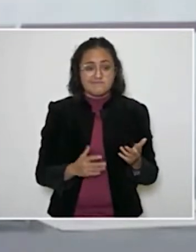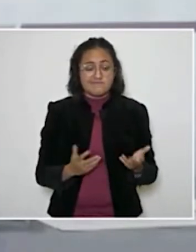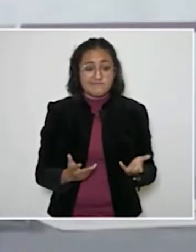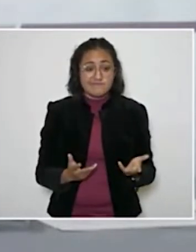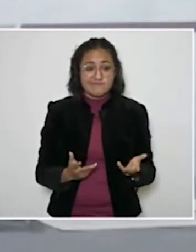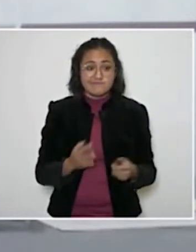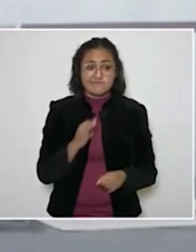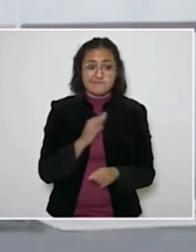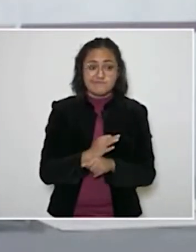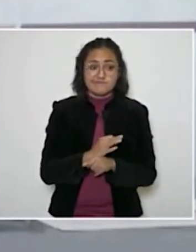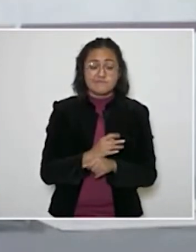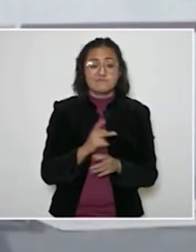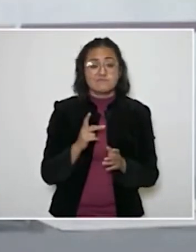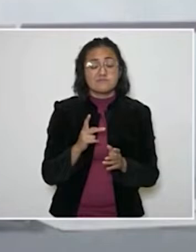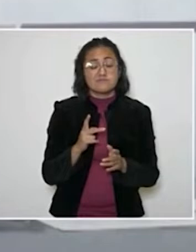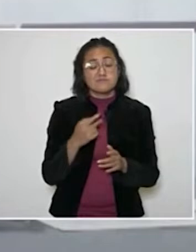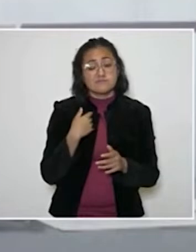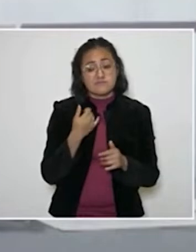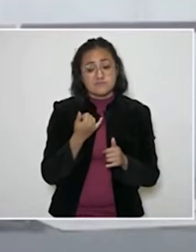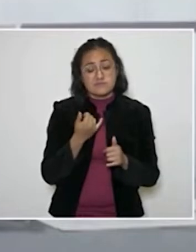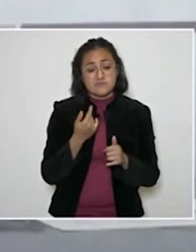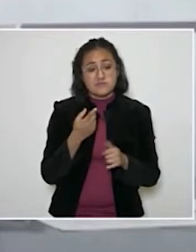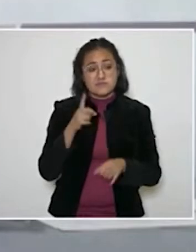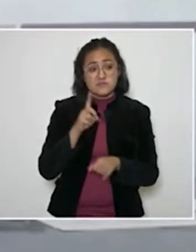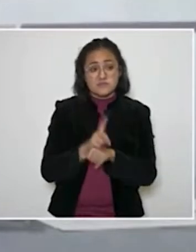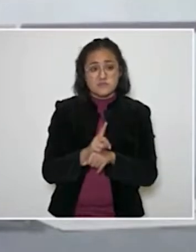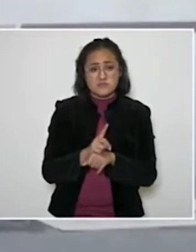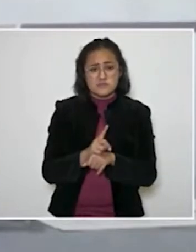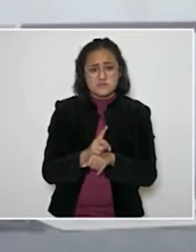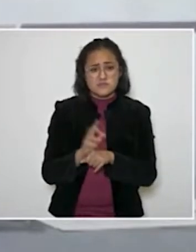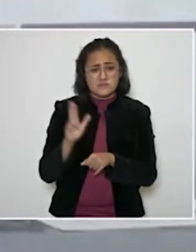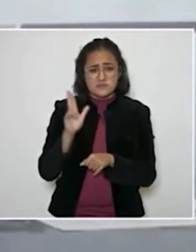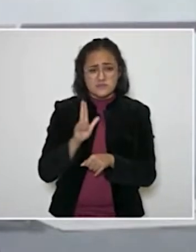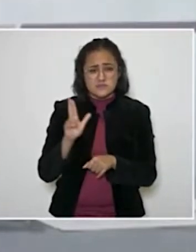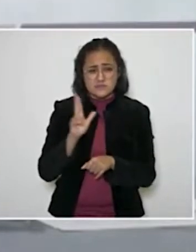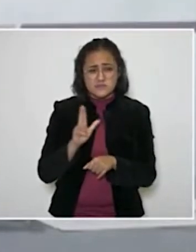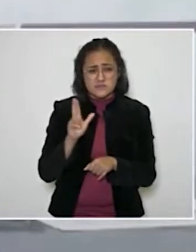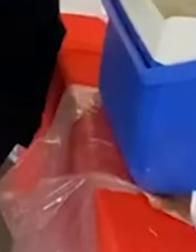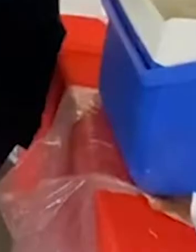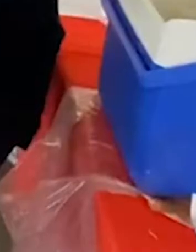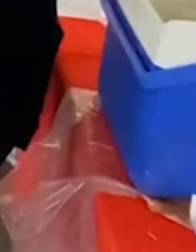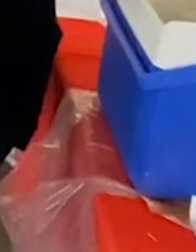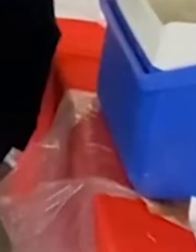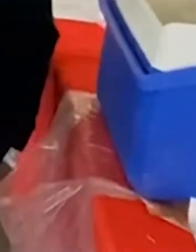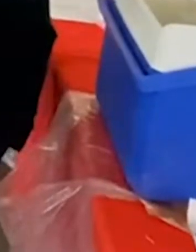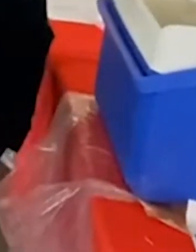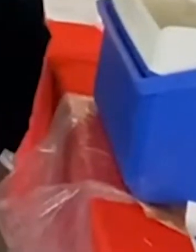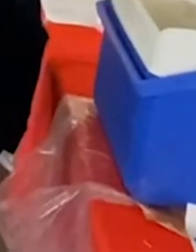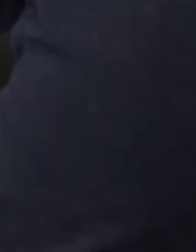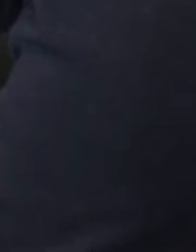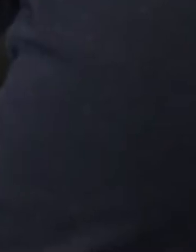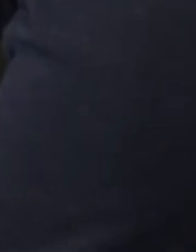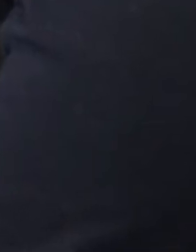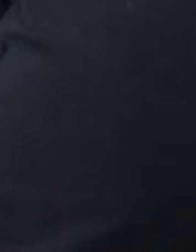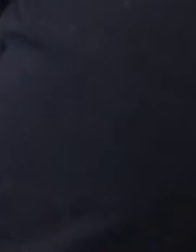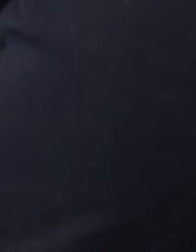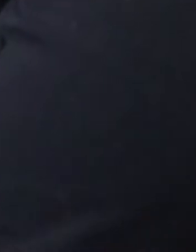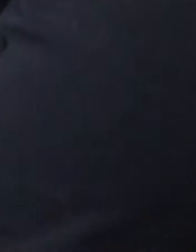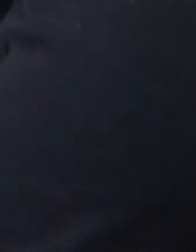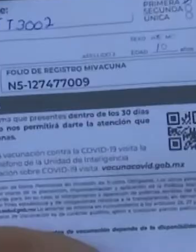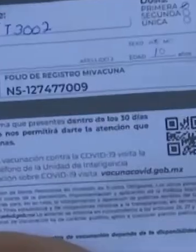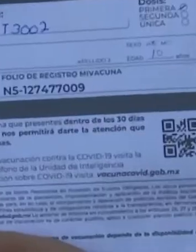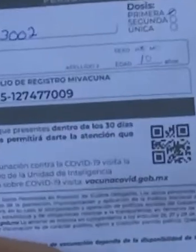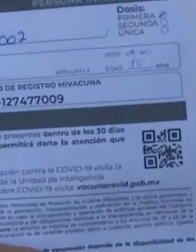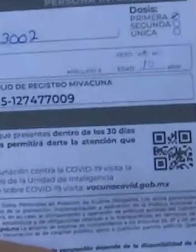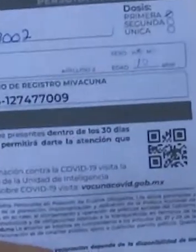inoculadas, y se nos acabó el biológico desde el día martes. La dependencia estatal identificó que infantes